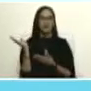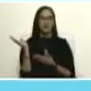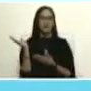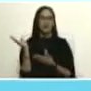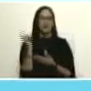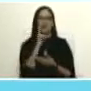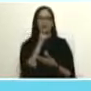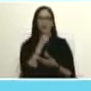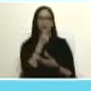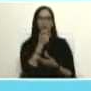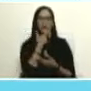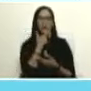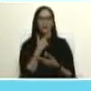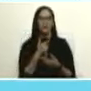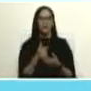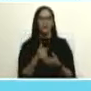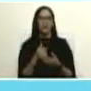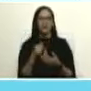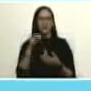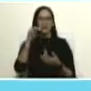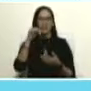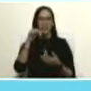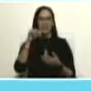Nombre bonito. Y aquí está Nicolás.